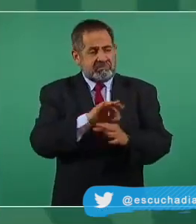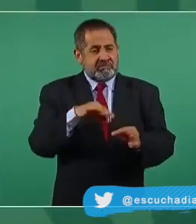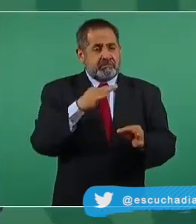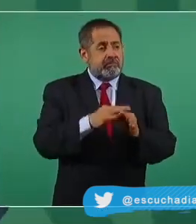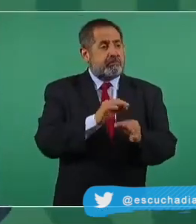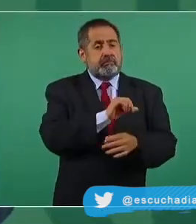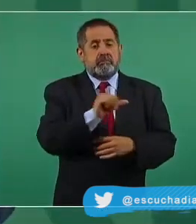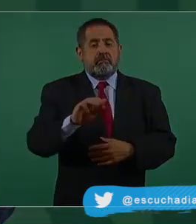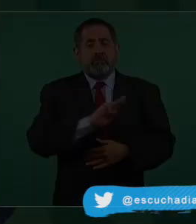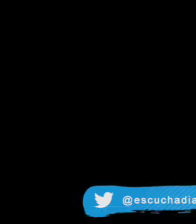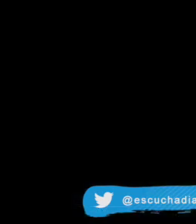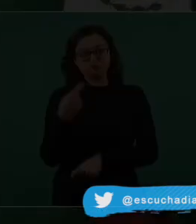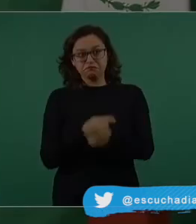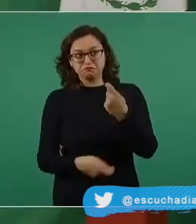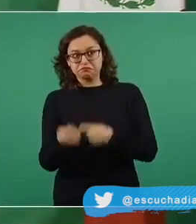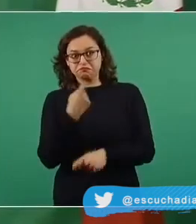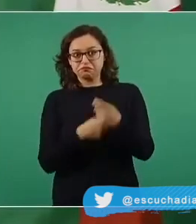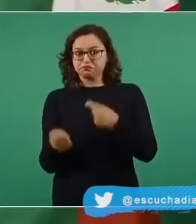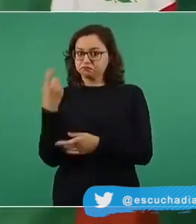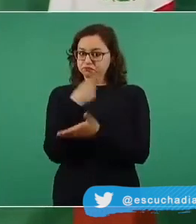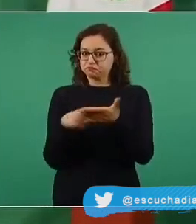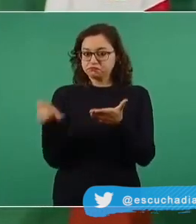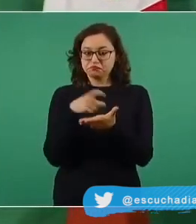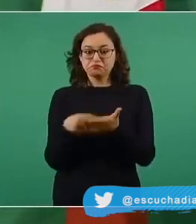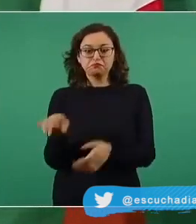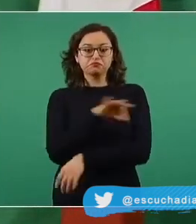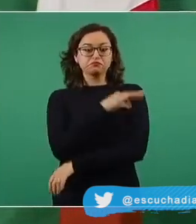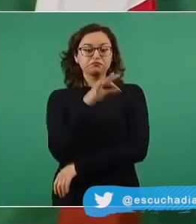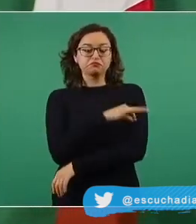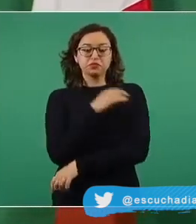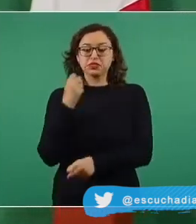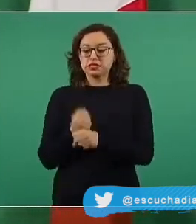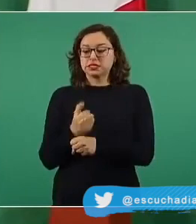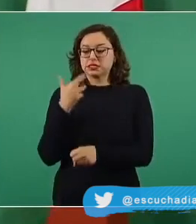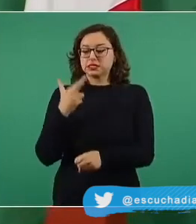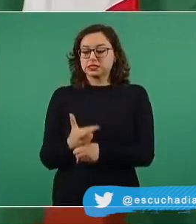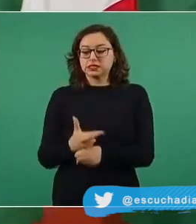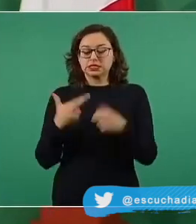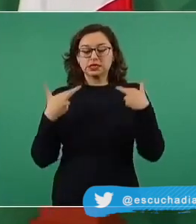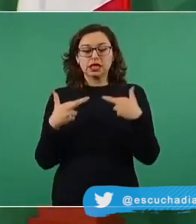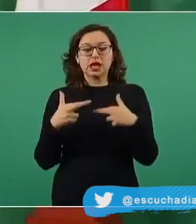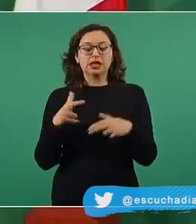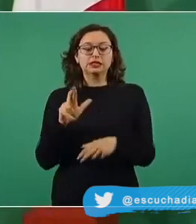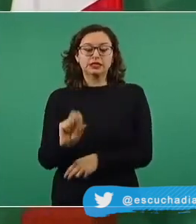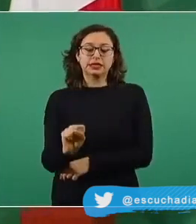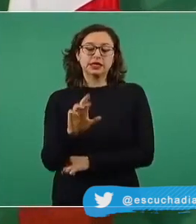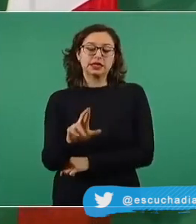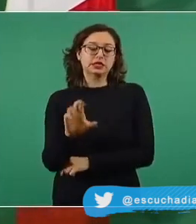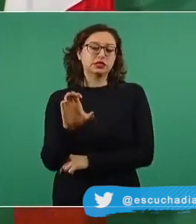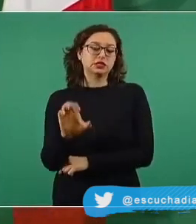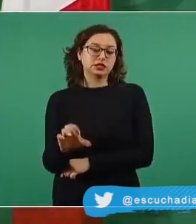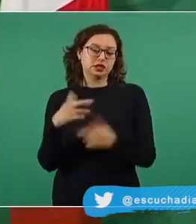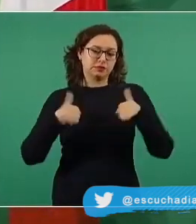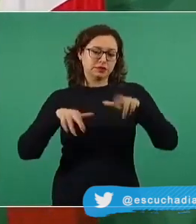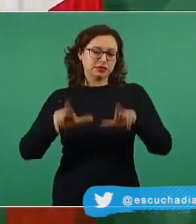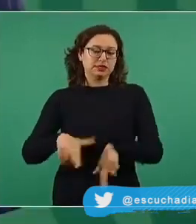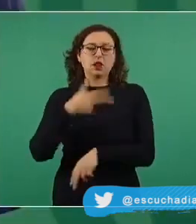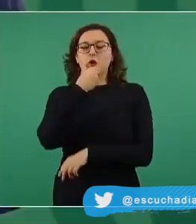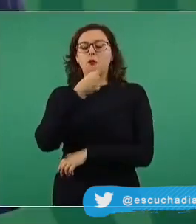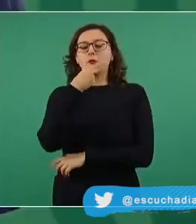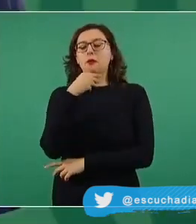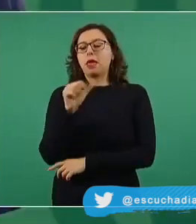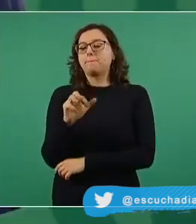California. El secretario de Relaciones, Marcelo Ebrard, está llevando a